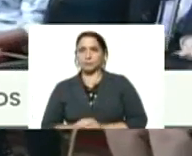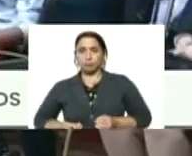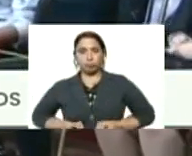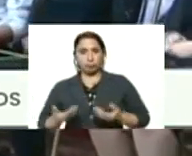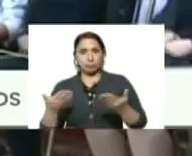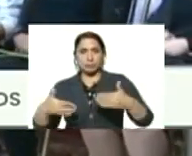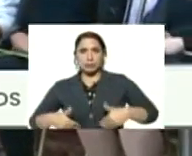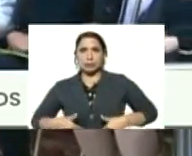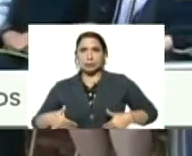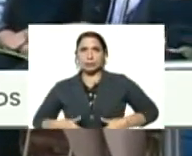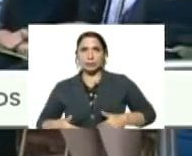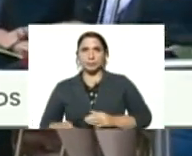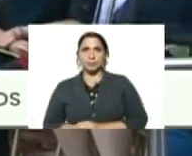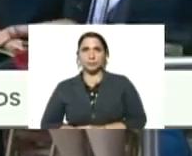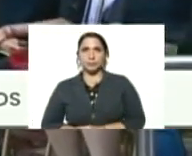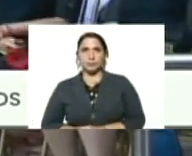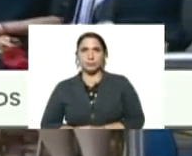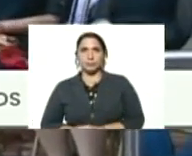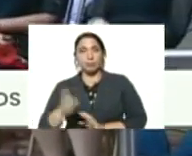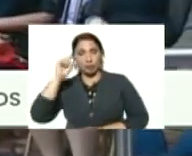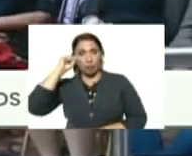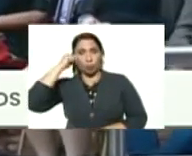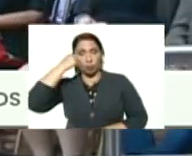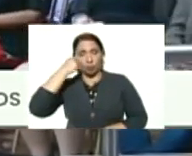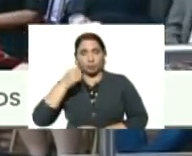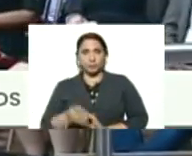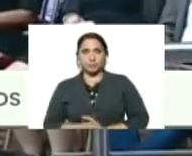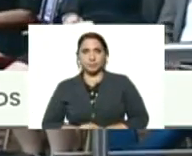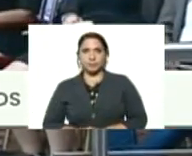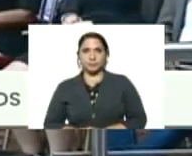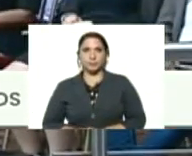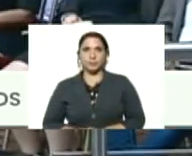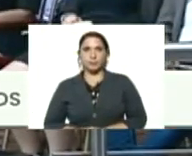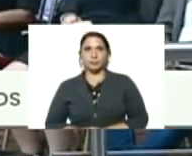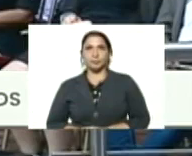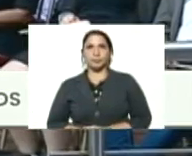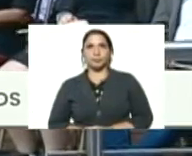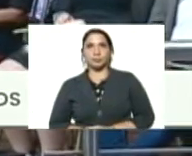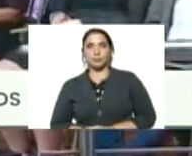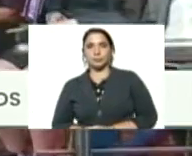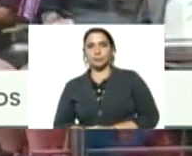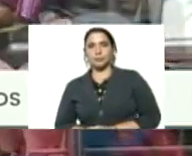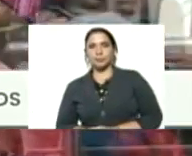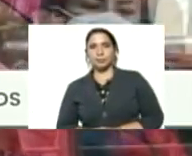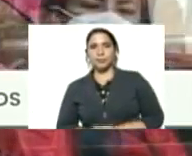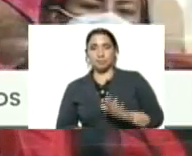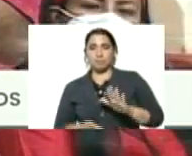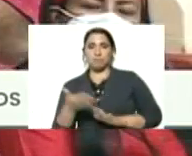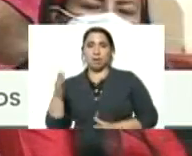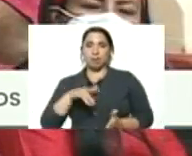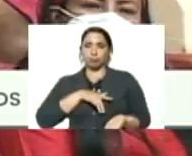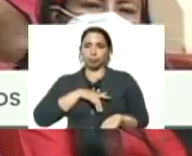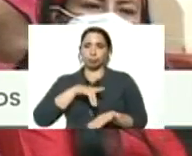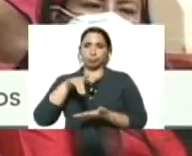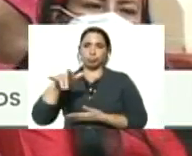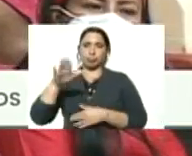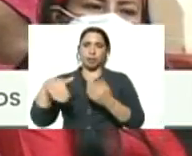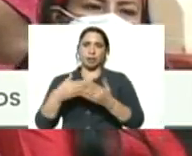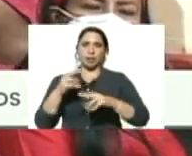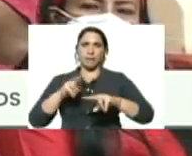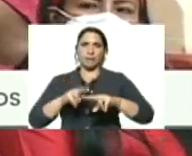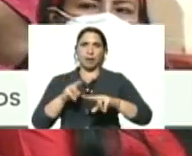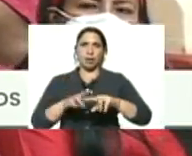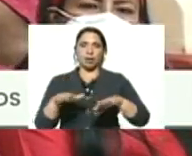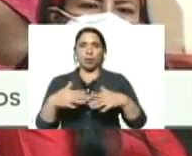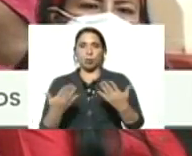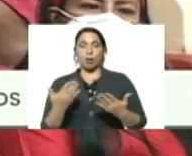sacrificio. Recuerdo que íbamos a La Habana cuando estaba enfermo y entraba, cada